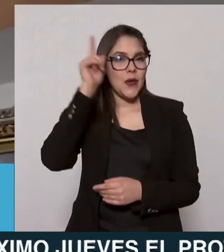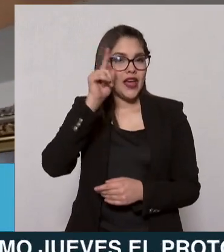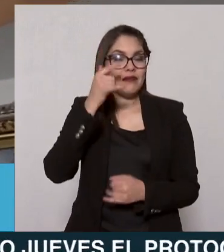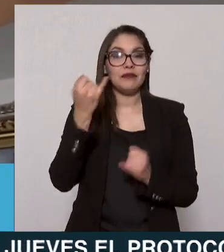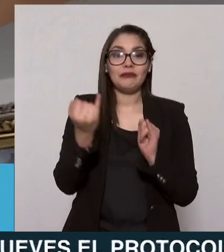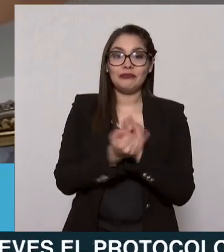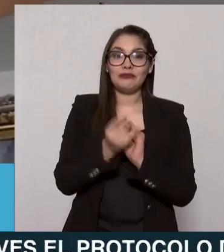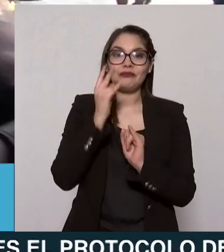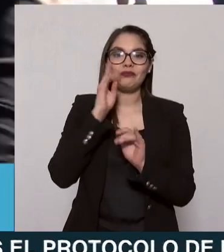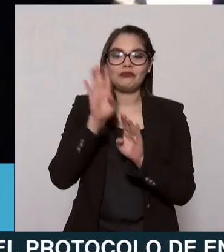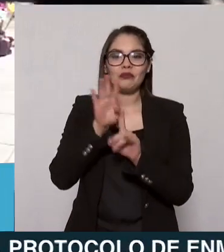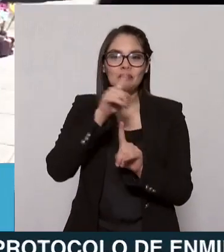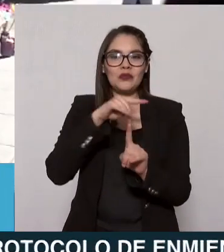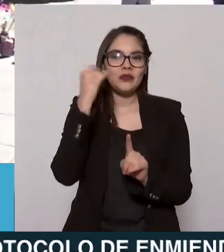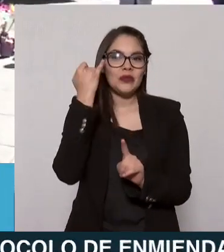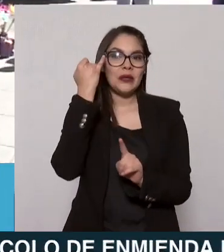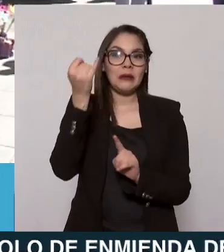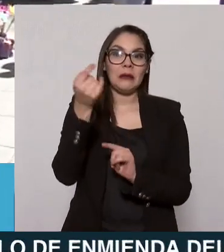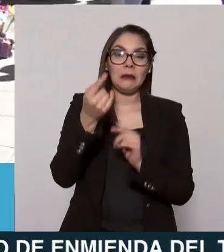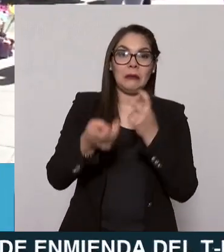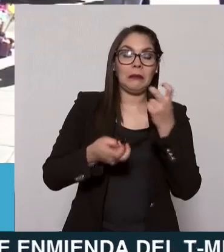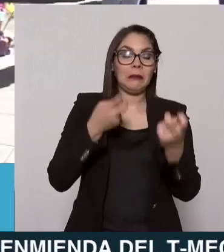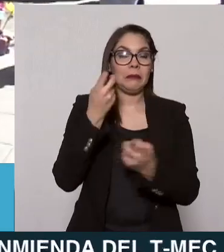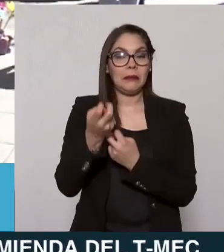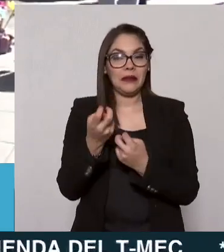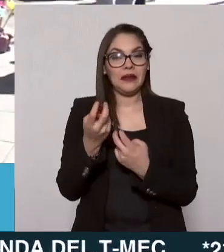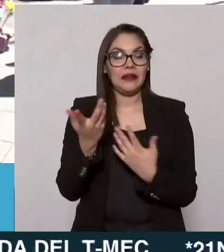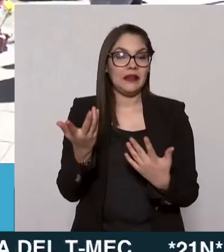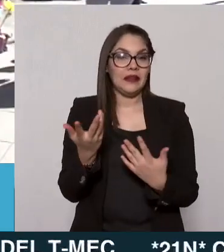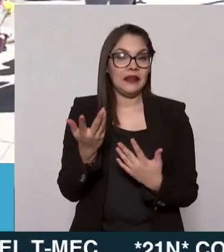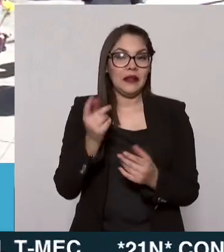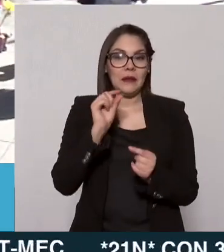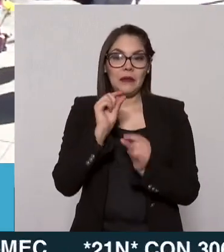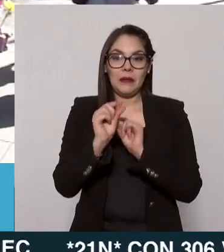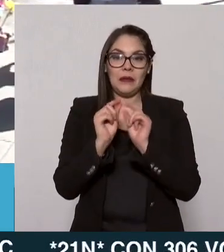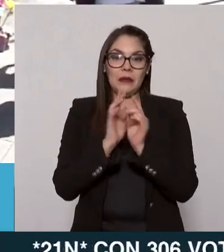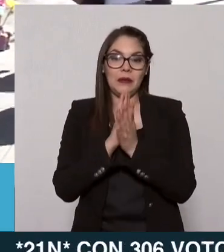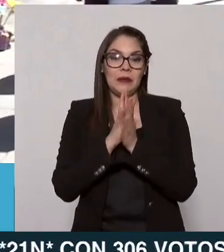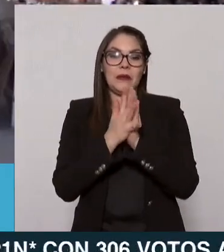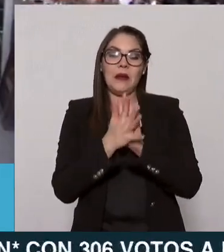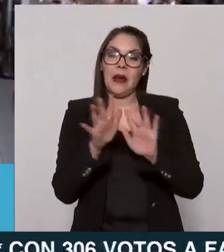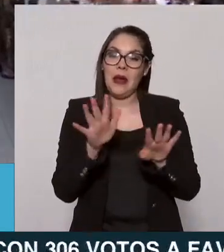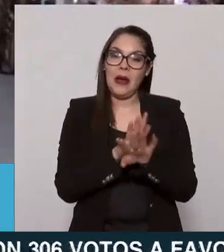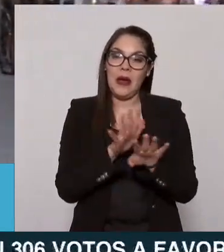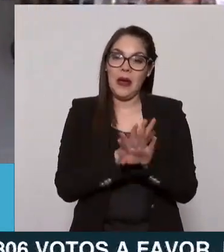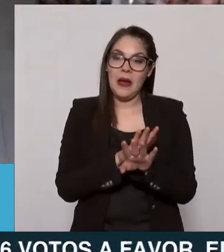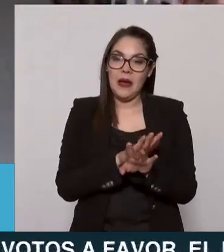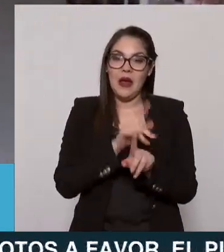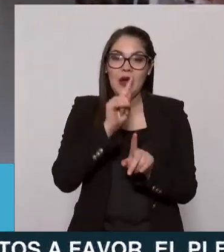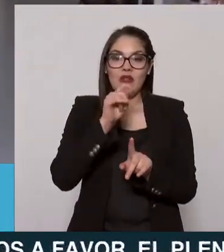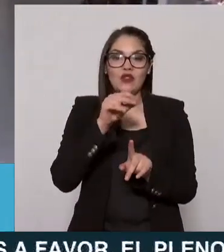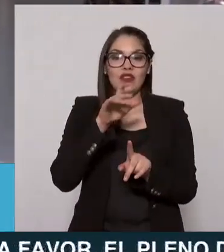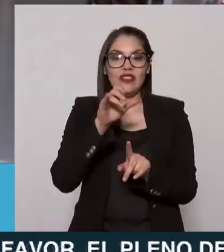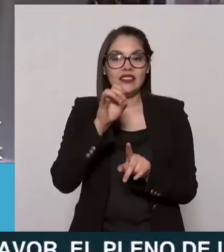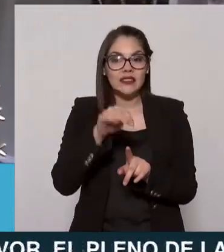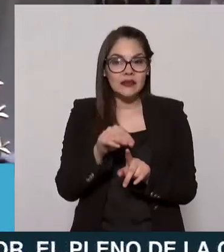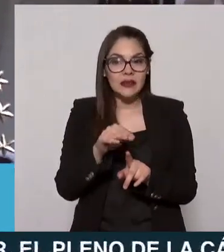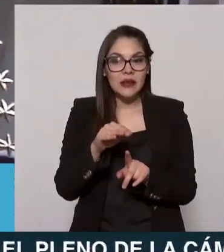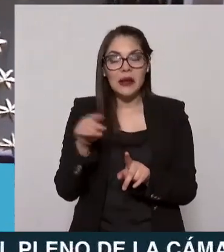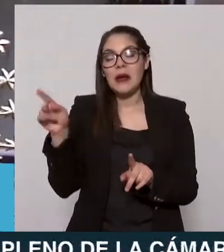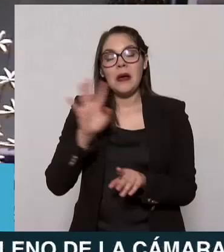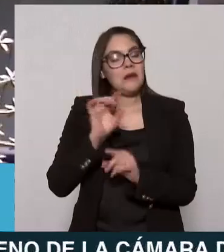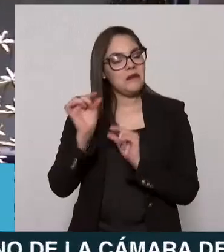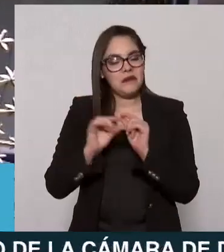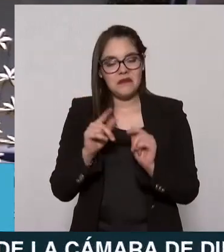alguna manera en el imaginario colectivo pues una Tonantzin cambiada, metamorfizada, una Tonantzin europeizada para